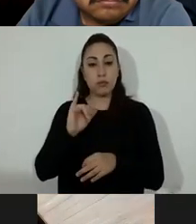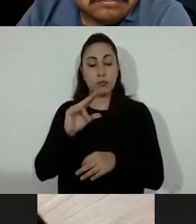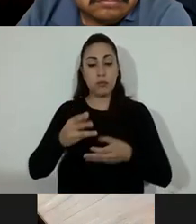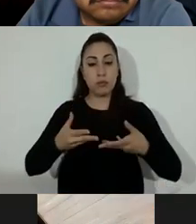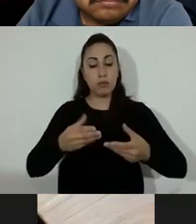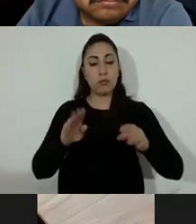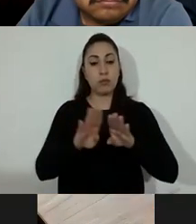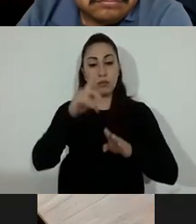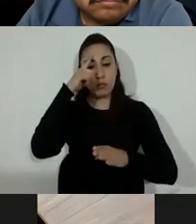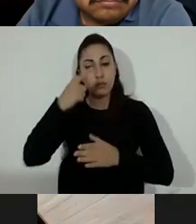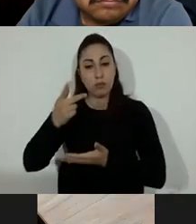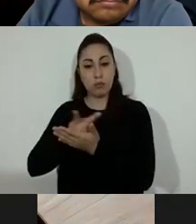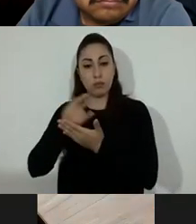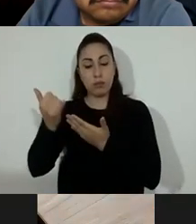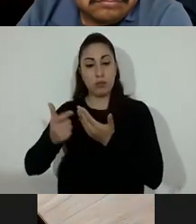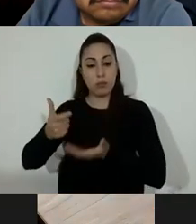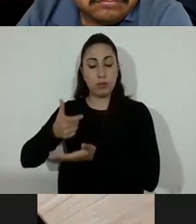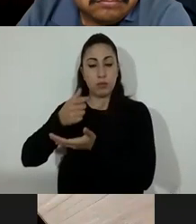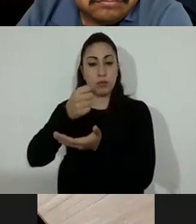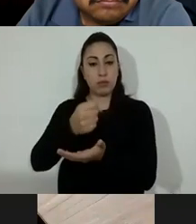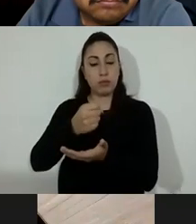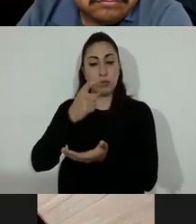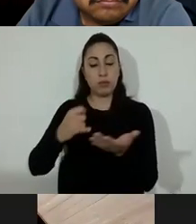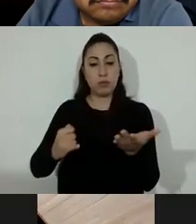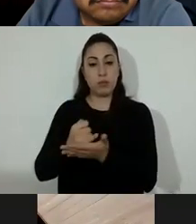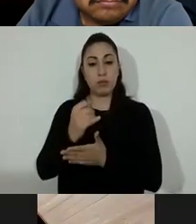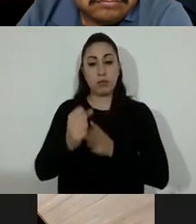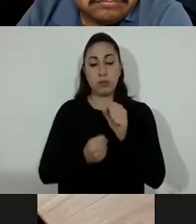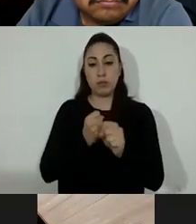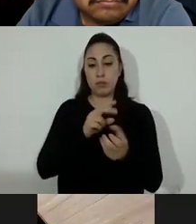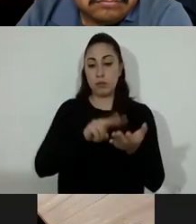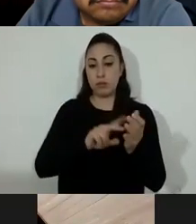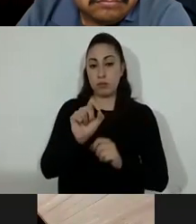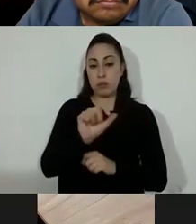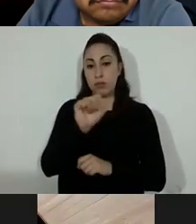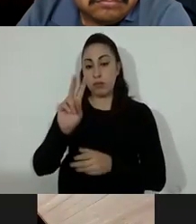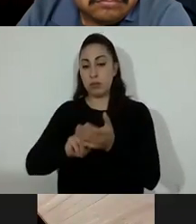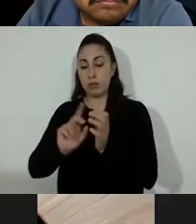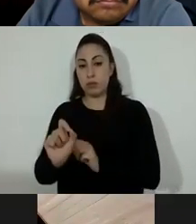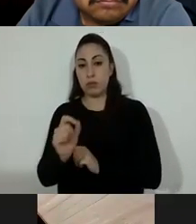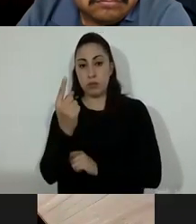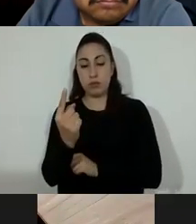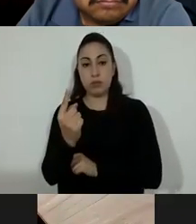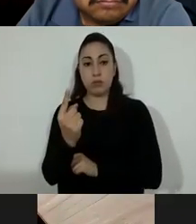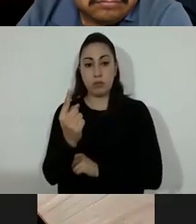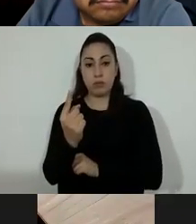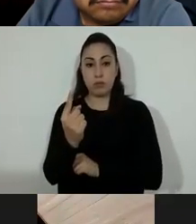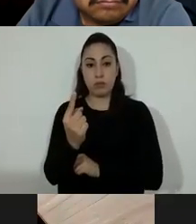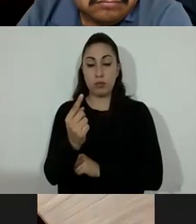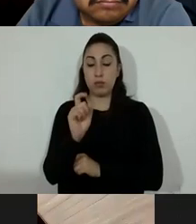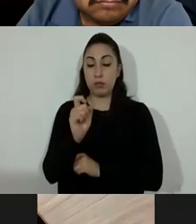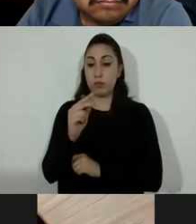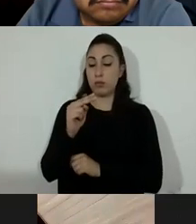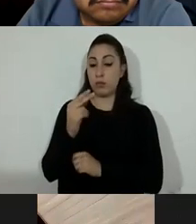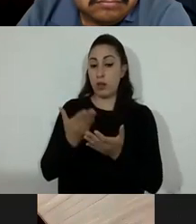participativo seleccionados para los ejercicios 2020 y 2021, que con estas